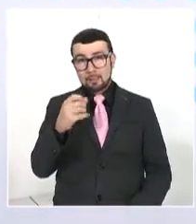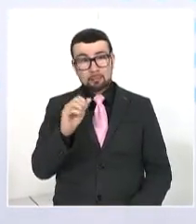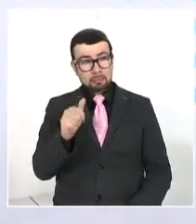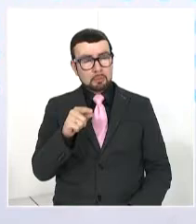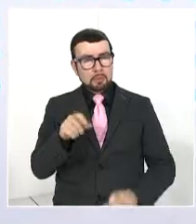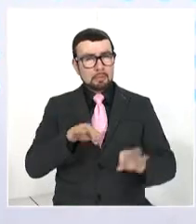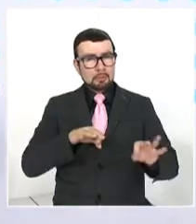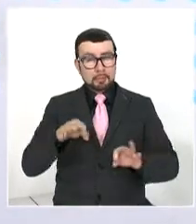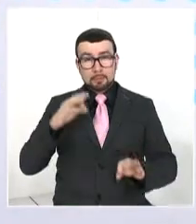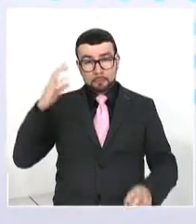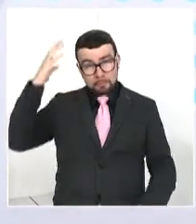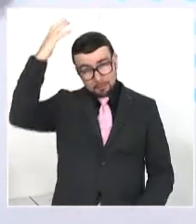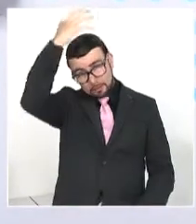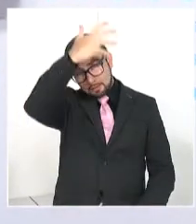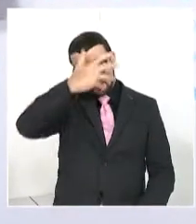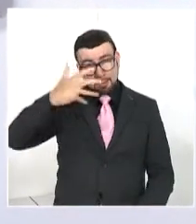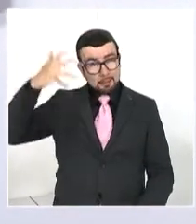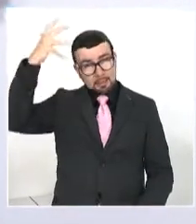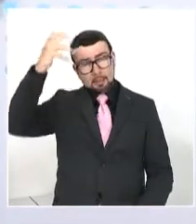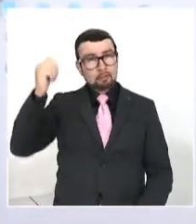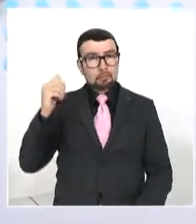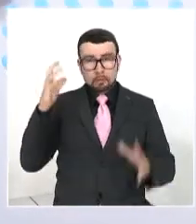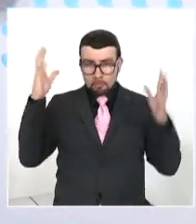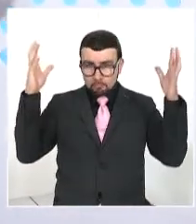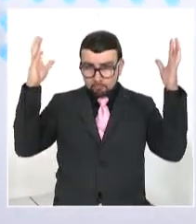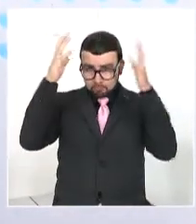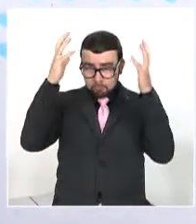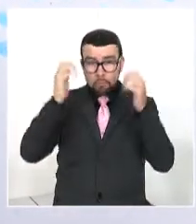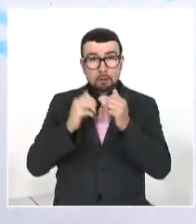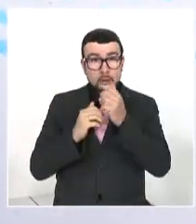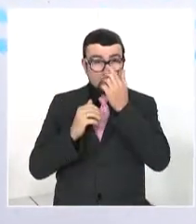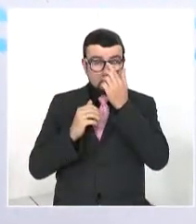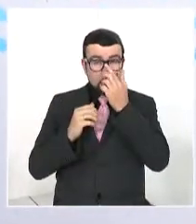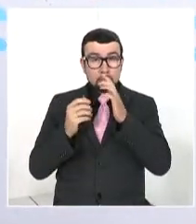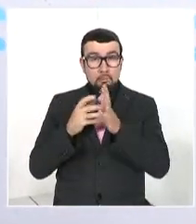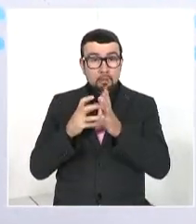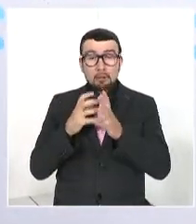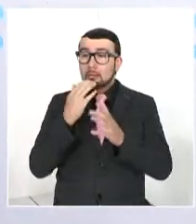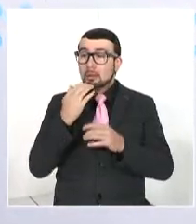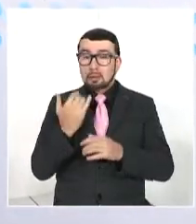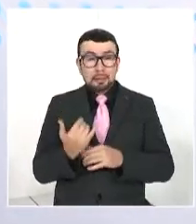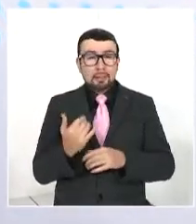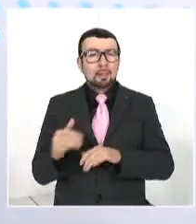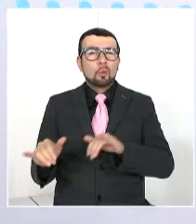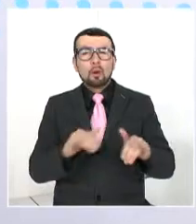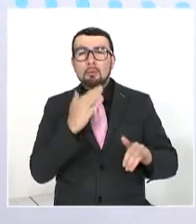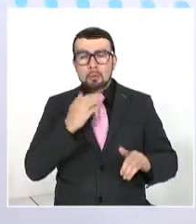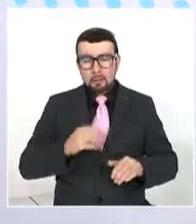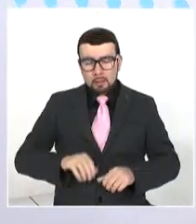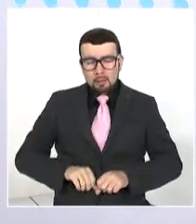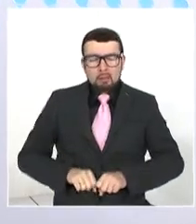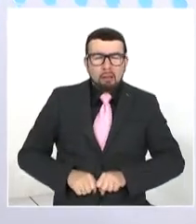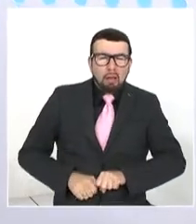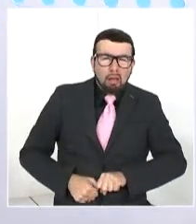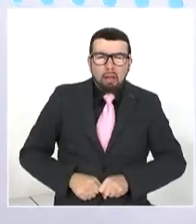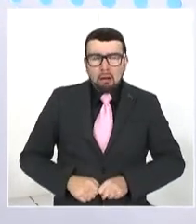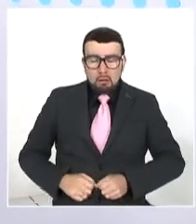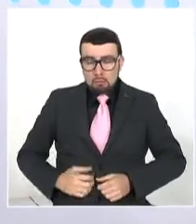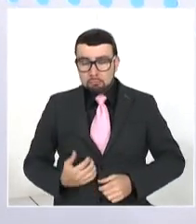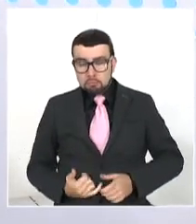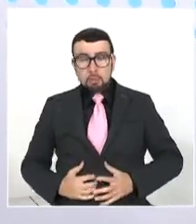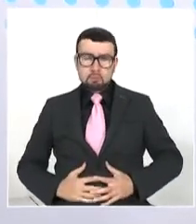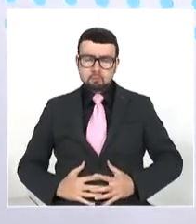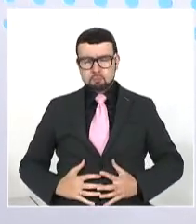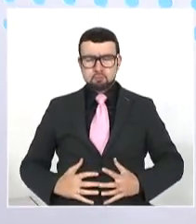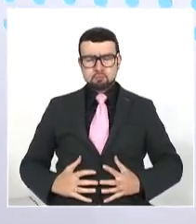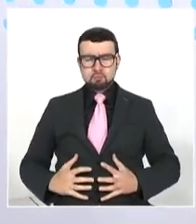cráneo. Esto es una cosa compacta. Esto no estira, como entonces él tiene un cólico abdominal o está sangrando el abdomen, pues se hincha el